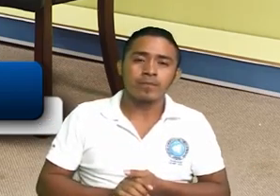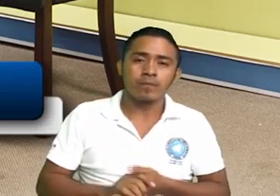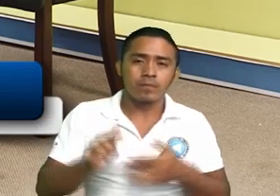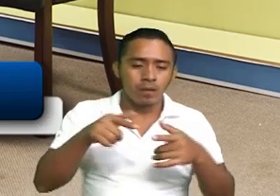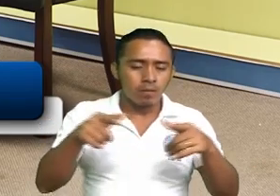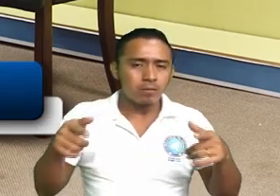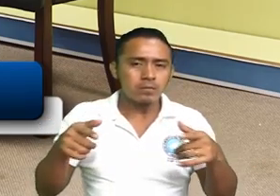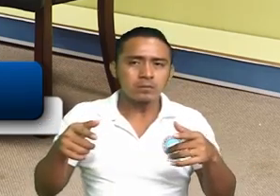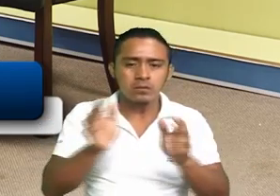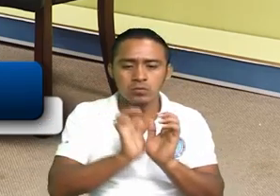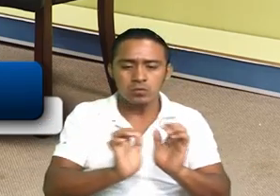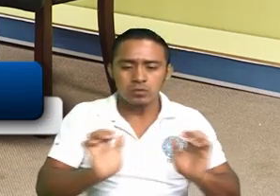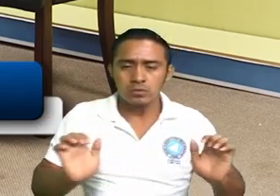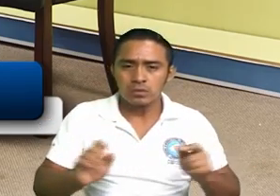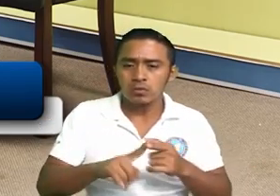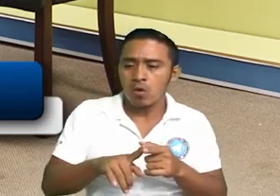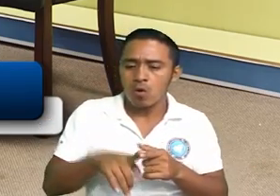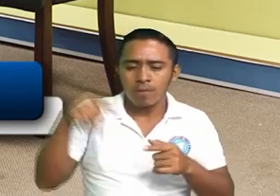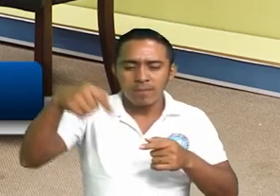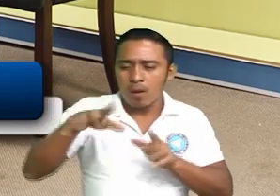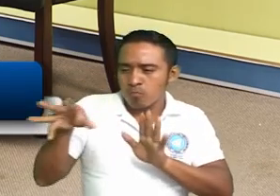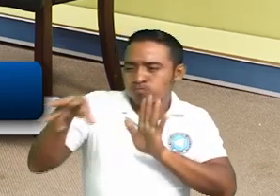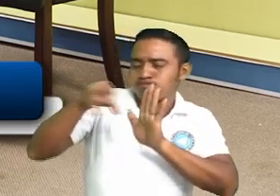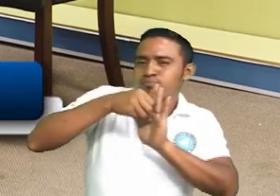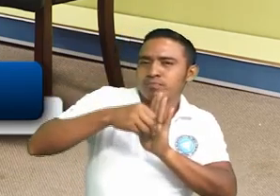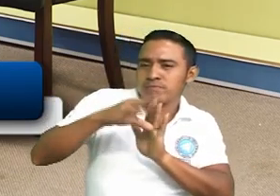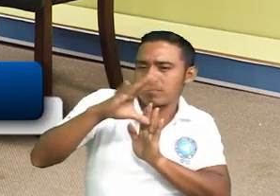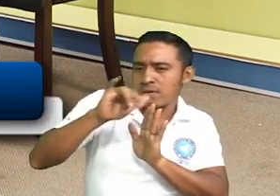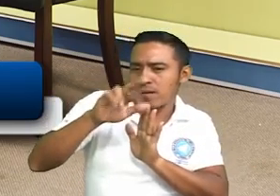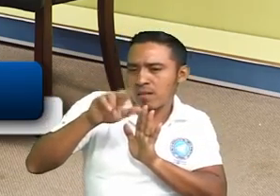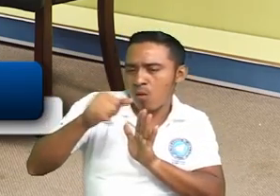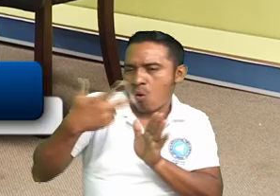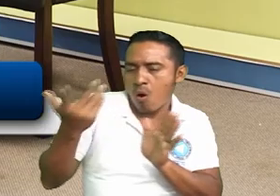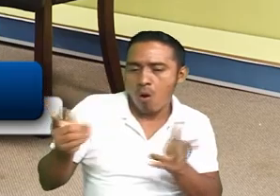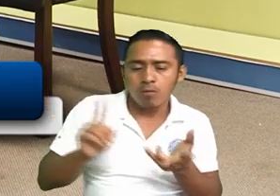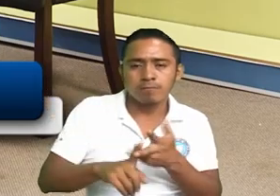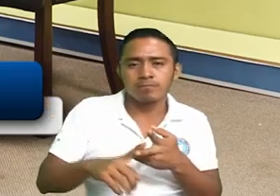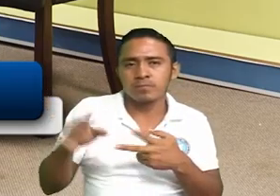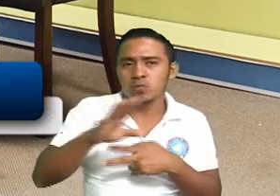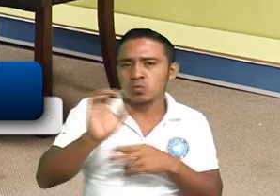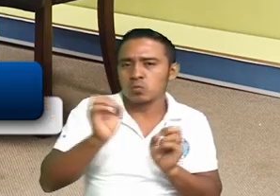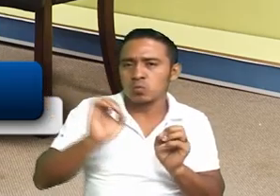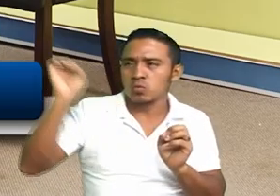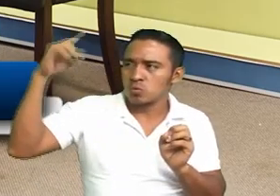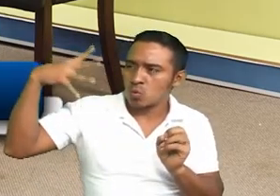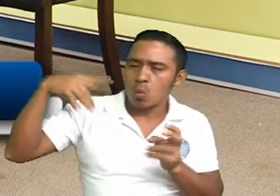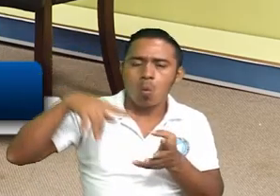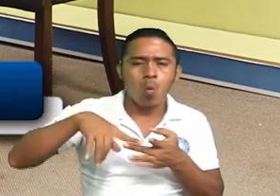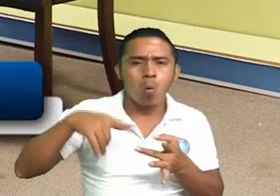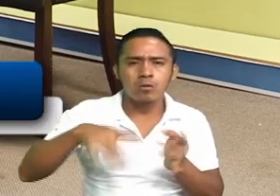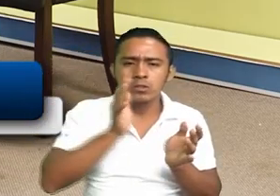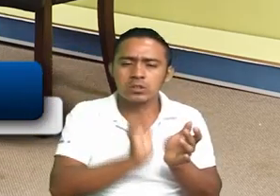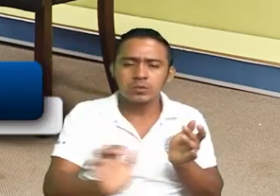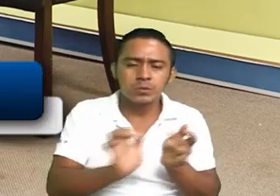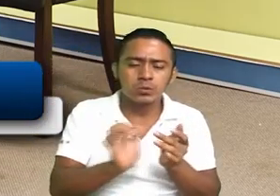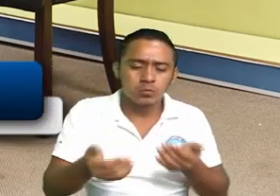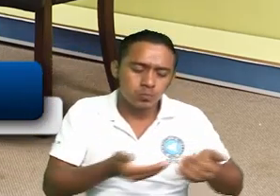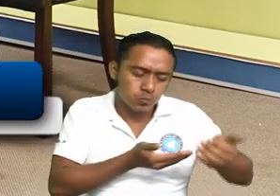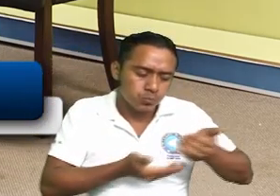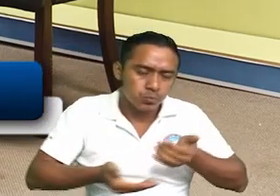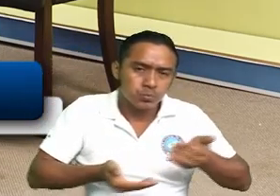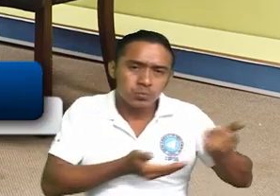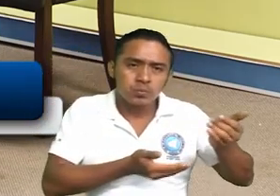es, con un antifaz. Eso, correcto. Ahora, doctora, hay una creencia, no sé